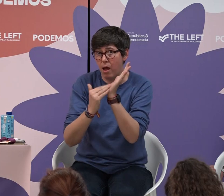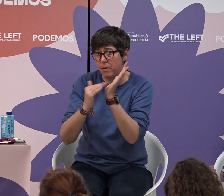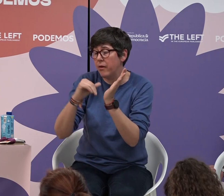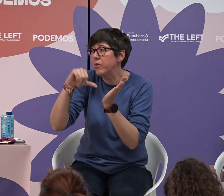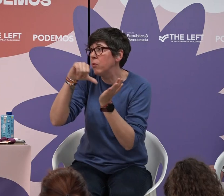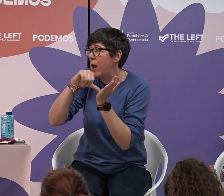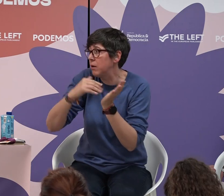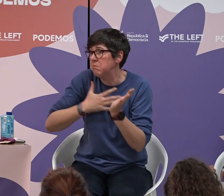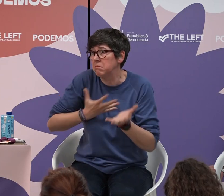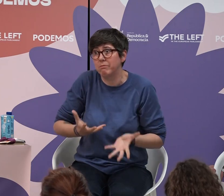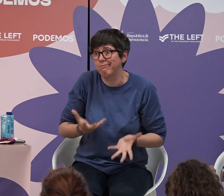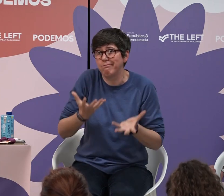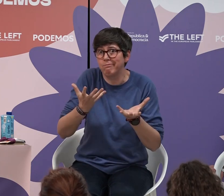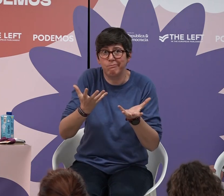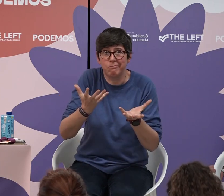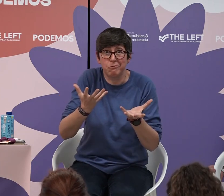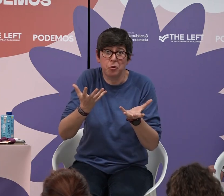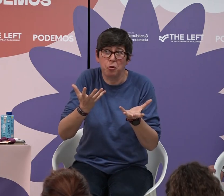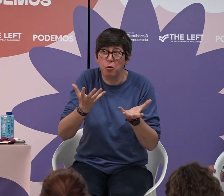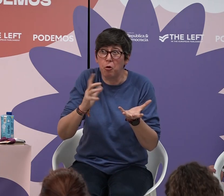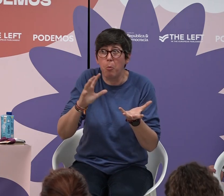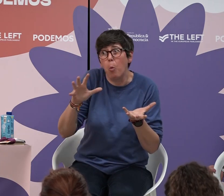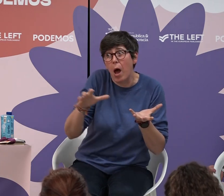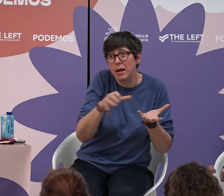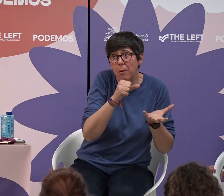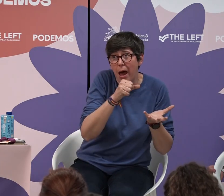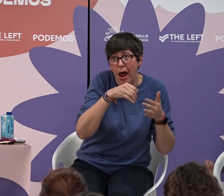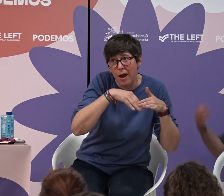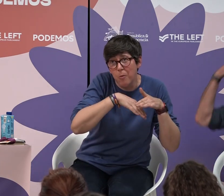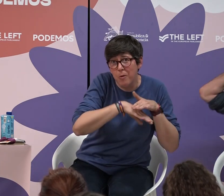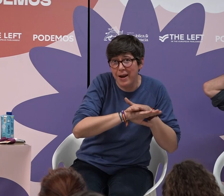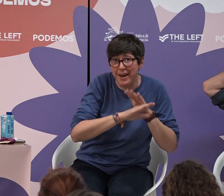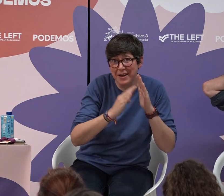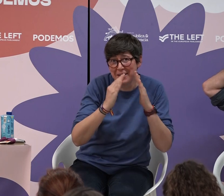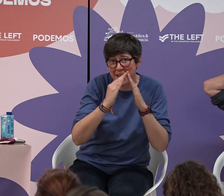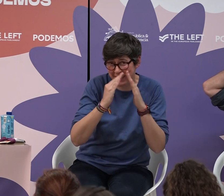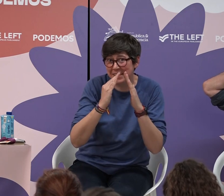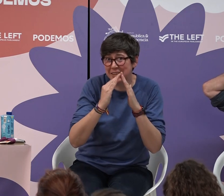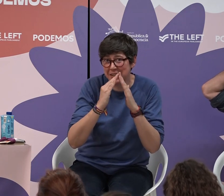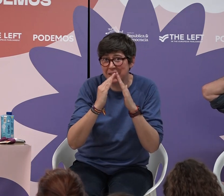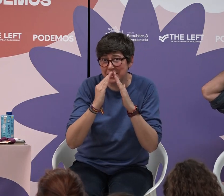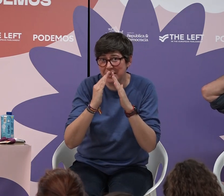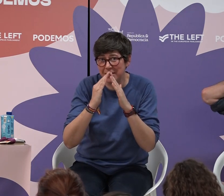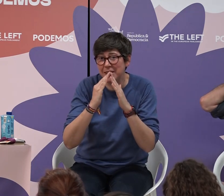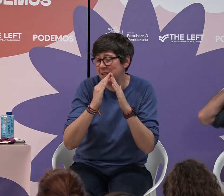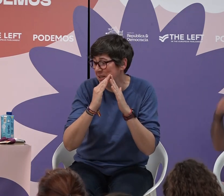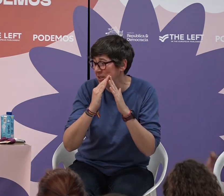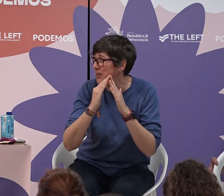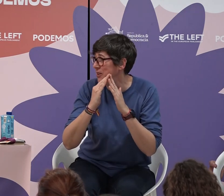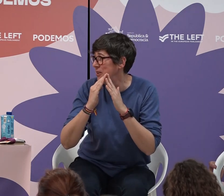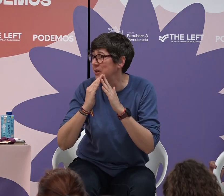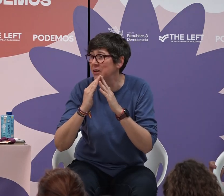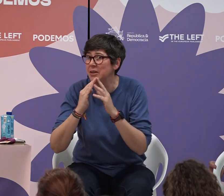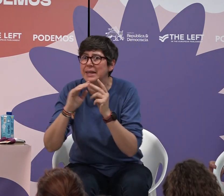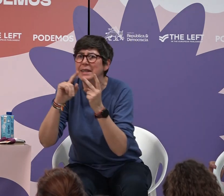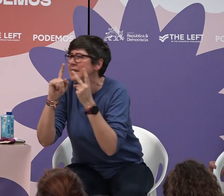a trabajar y voy a ofrecerlo todo el bagaje toda la experiencia que yo tengo y tengo la experiencia para para el municipio